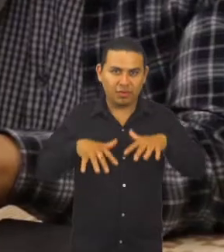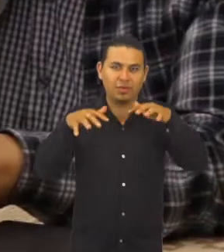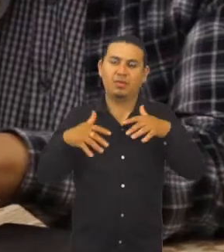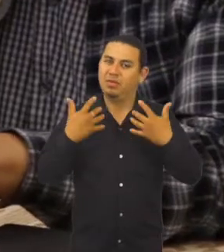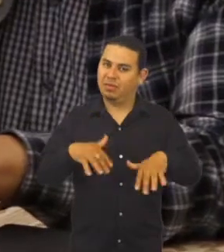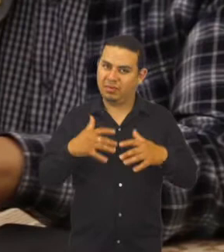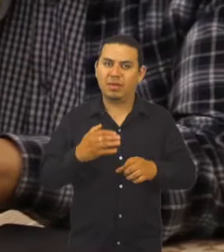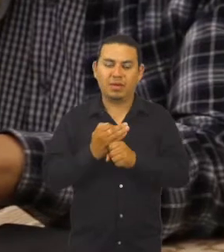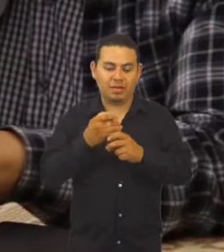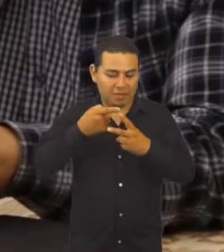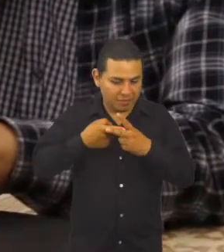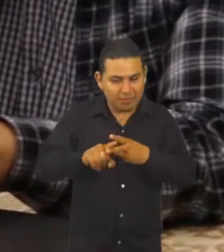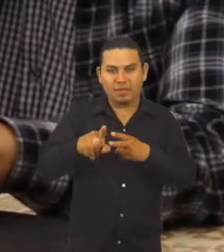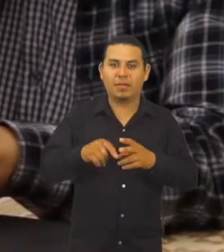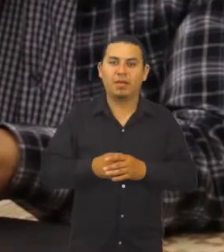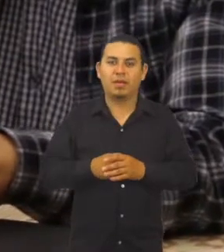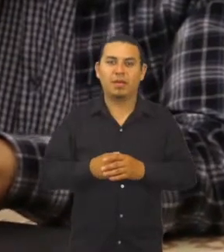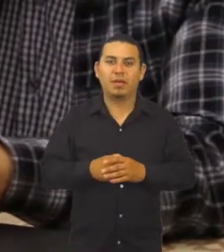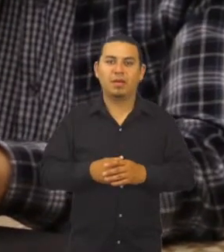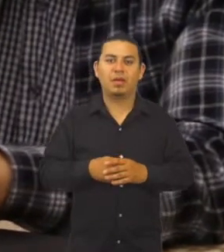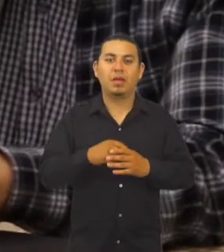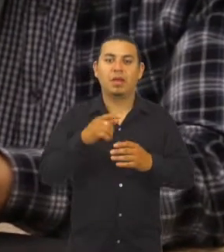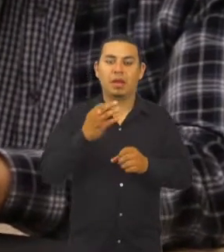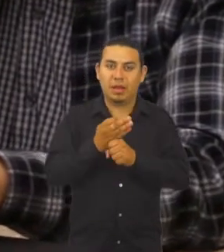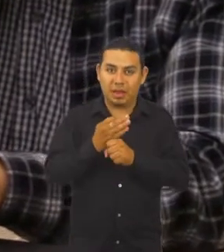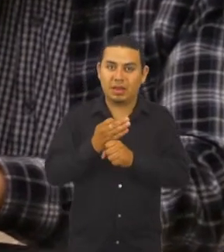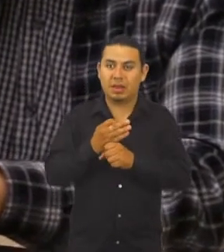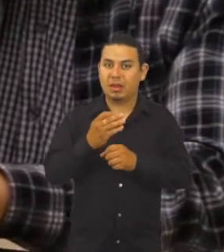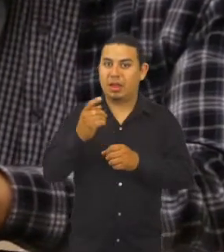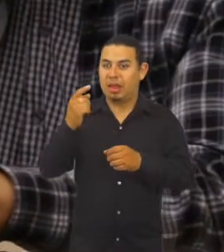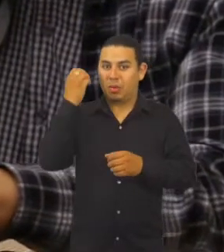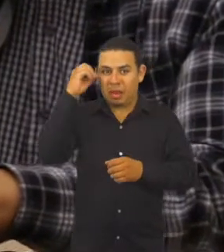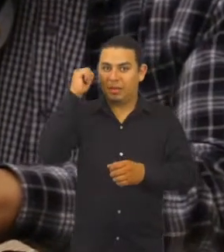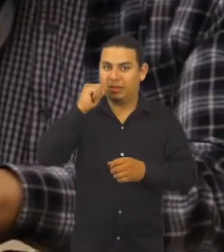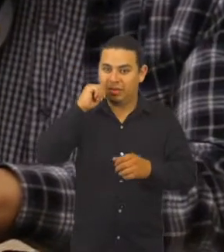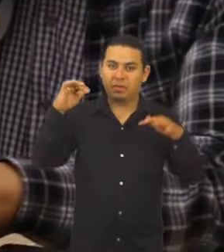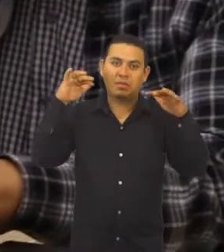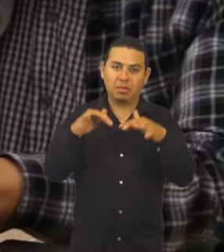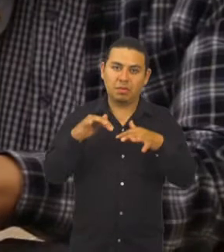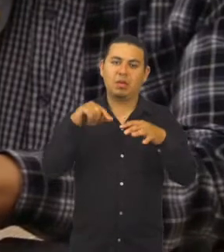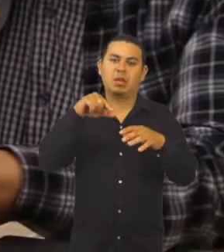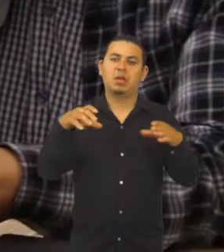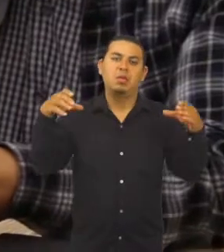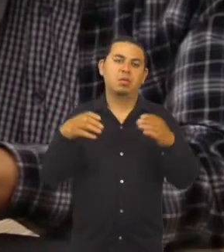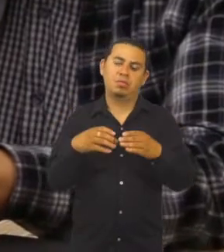años en La Habana, Cuba. Este segundo pues se realiza aquí en Oaxaca. Y Oaxaca